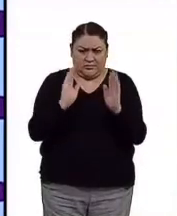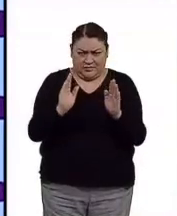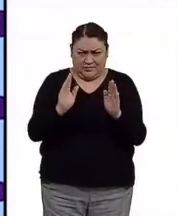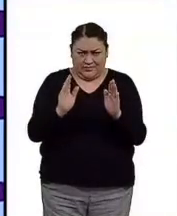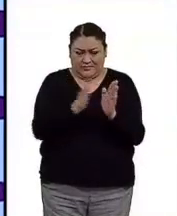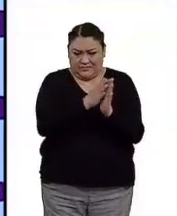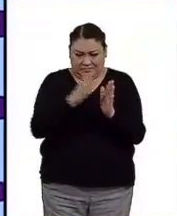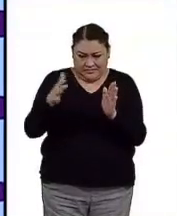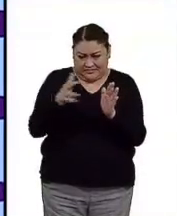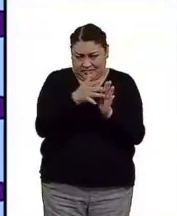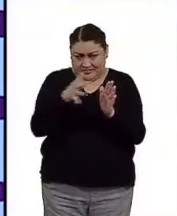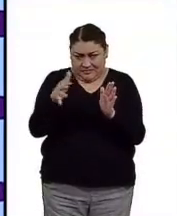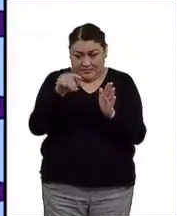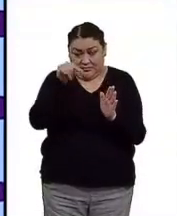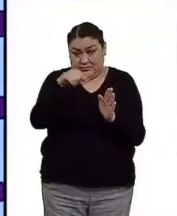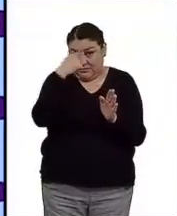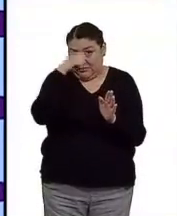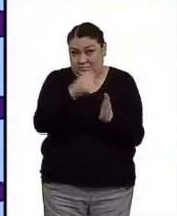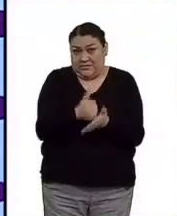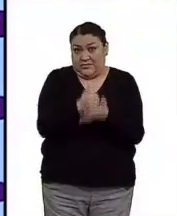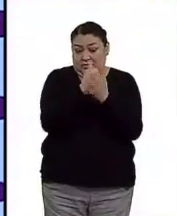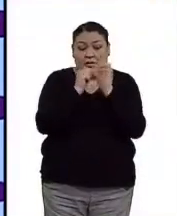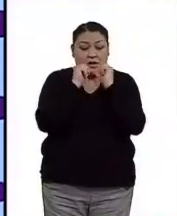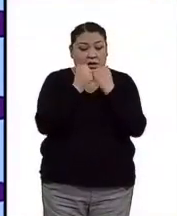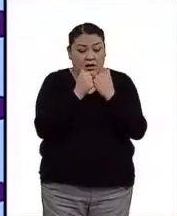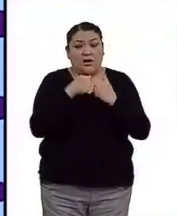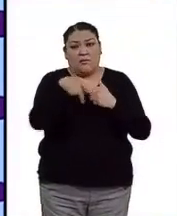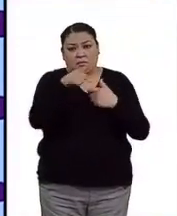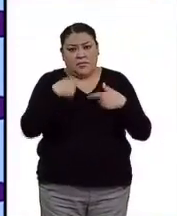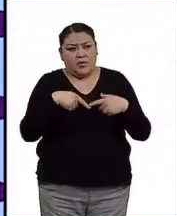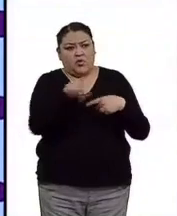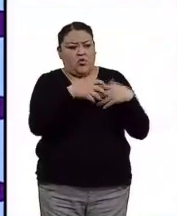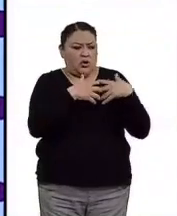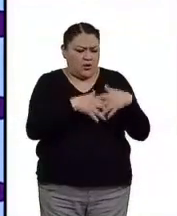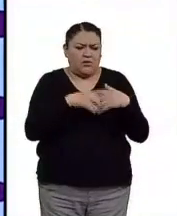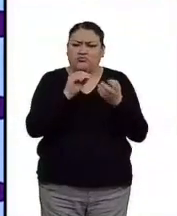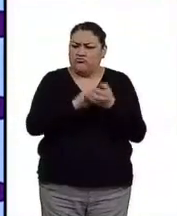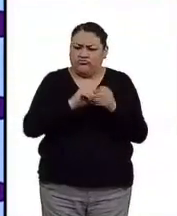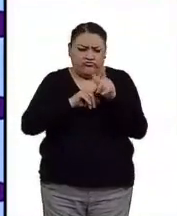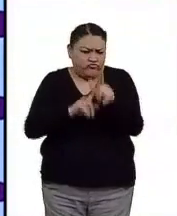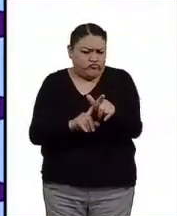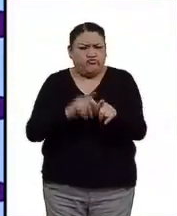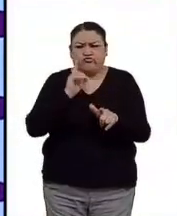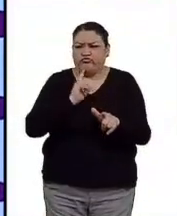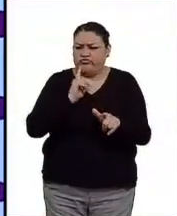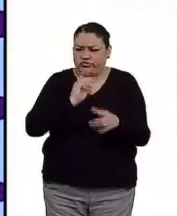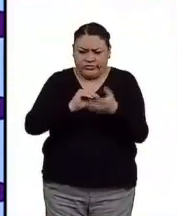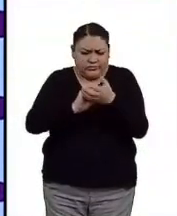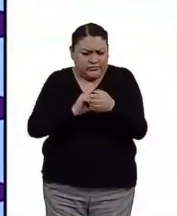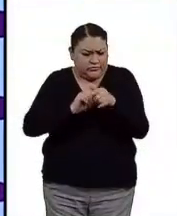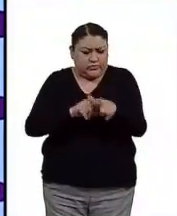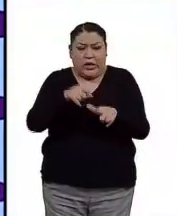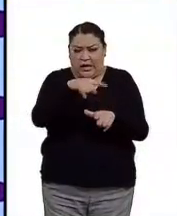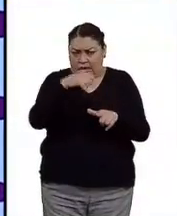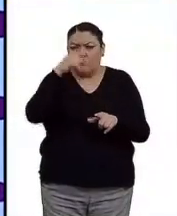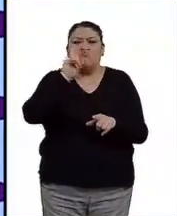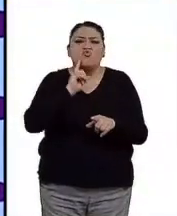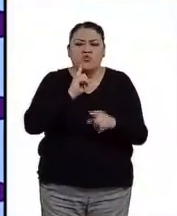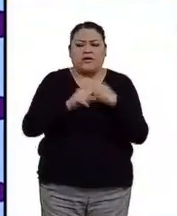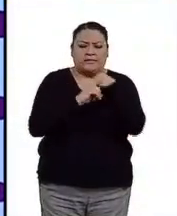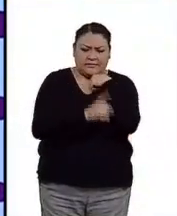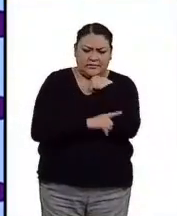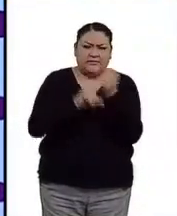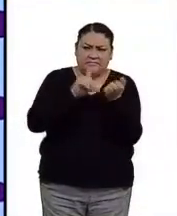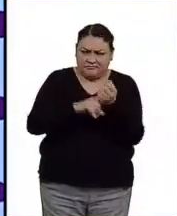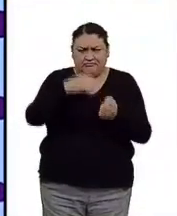organizaciones pues sí, conservaran a sus mejores empleadas, a las más talentosas, con experiencia,